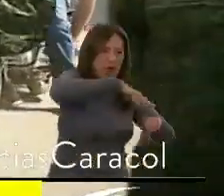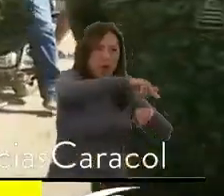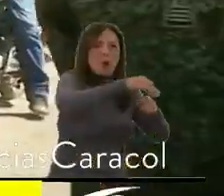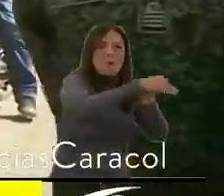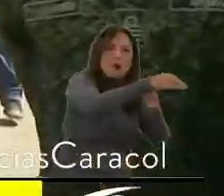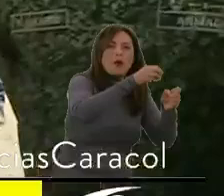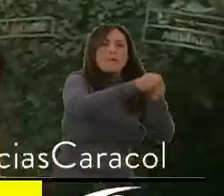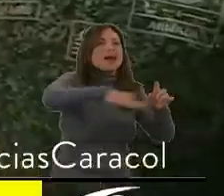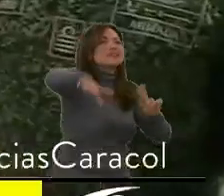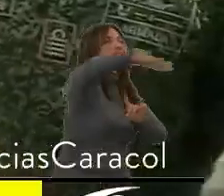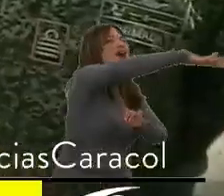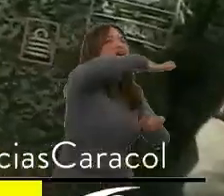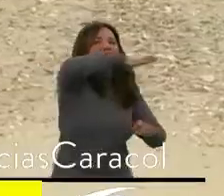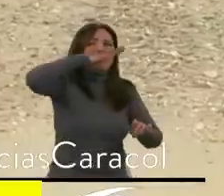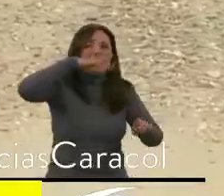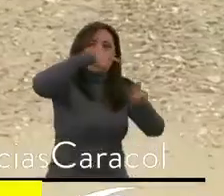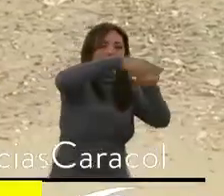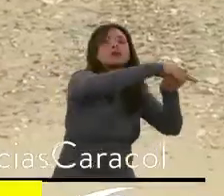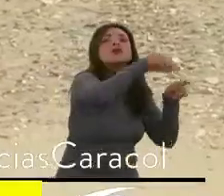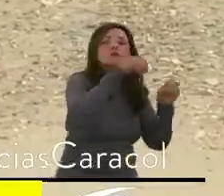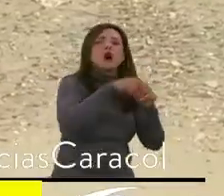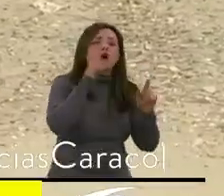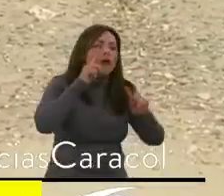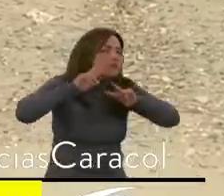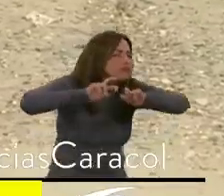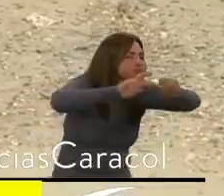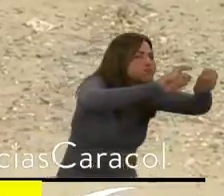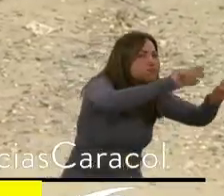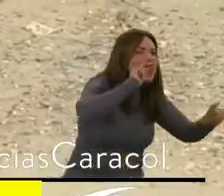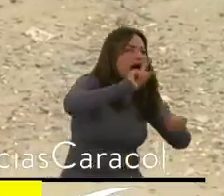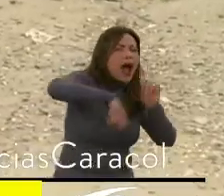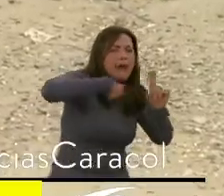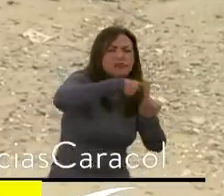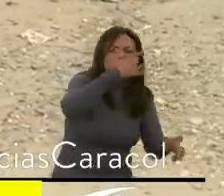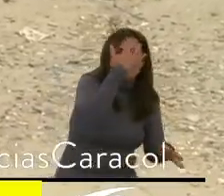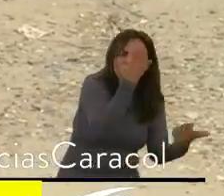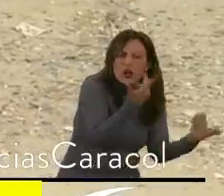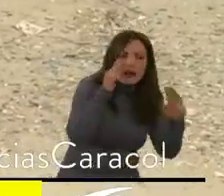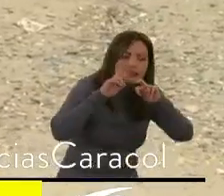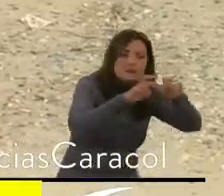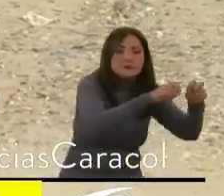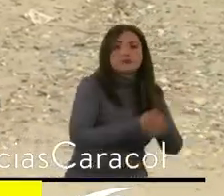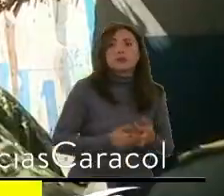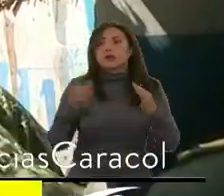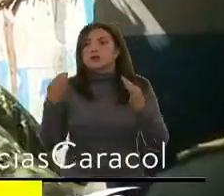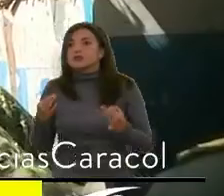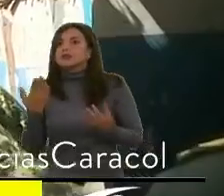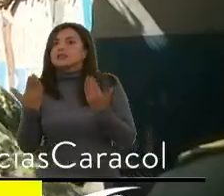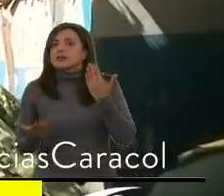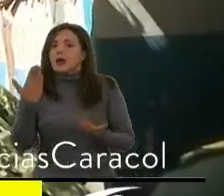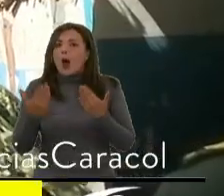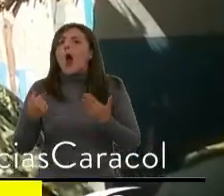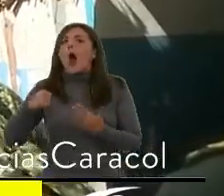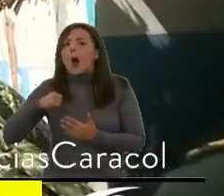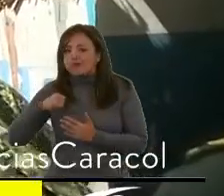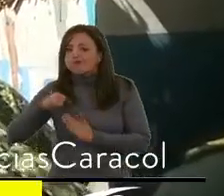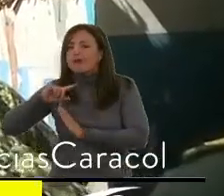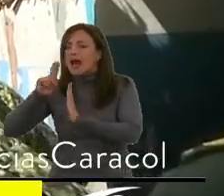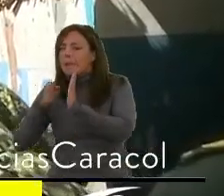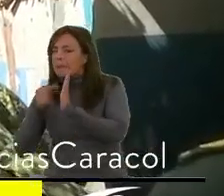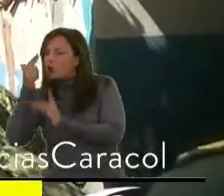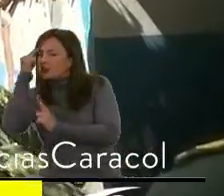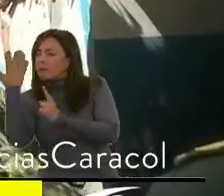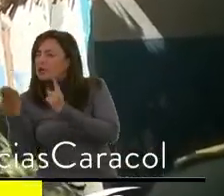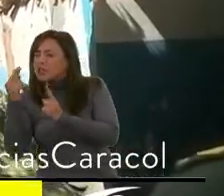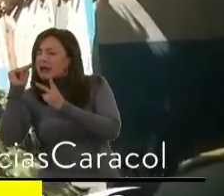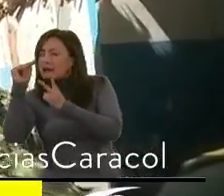las investigaciones por estas amenazas. No descartamos ninguna de las hipótesis que estamos trabajando y